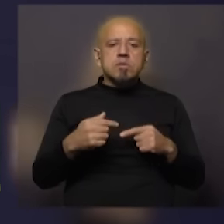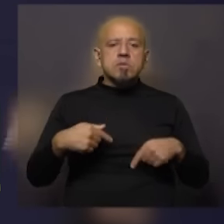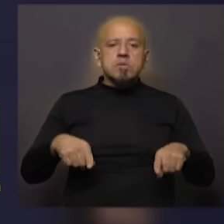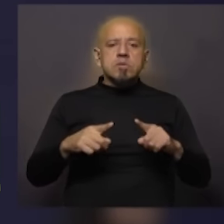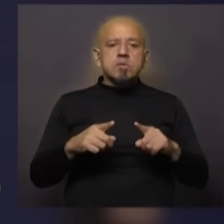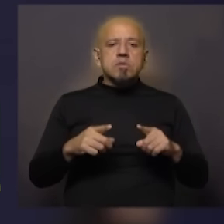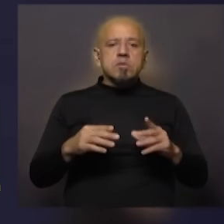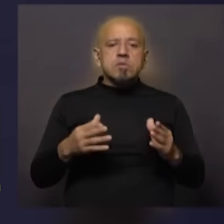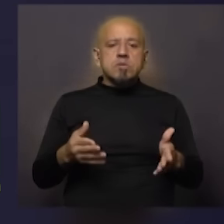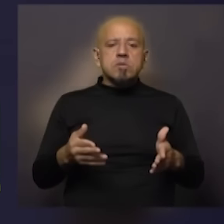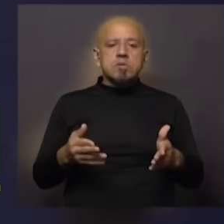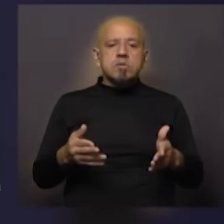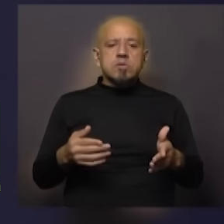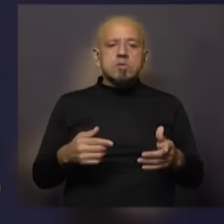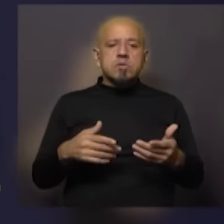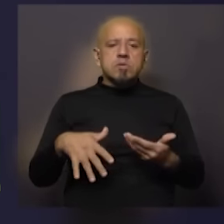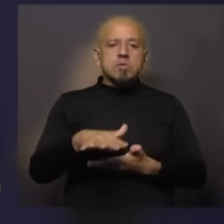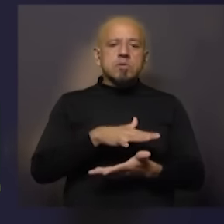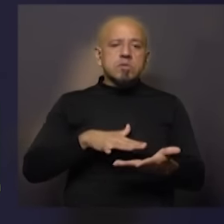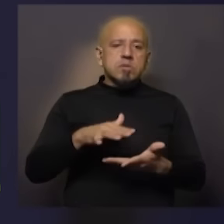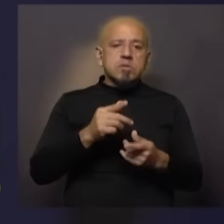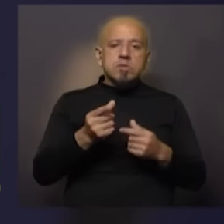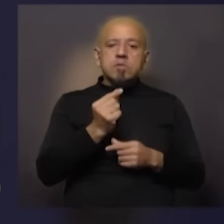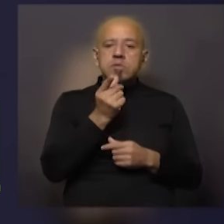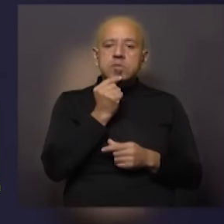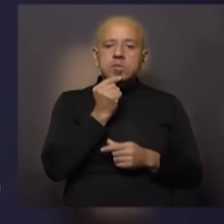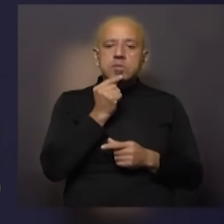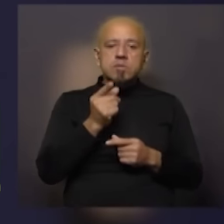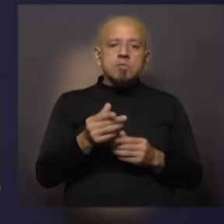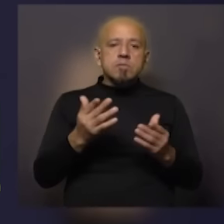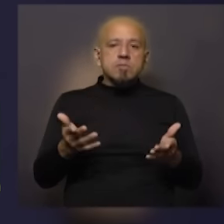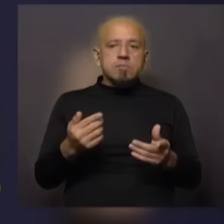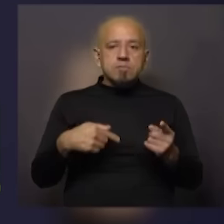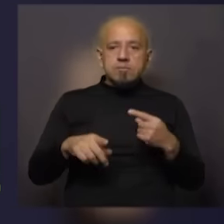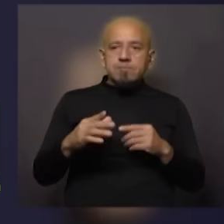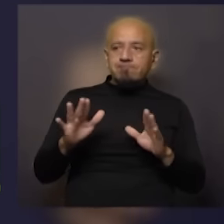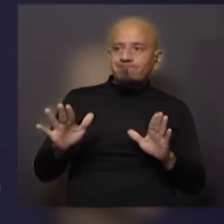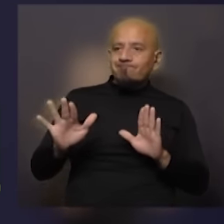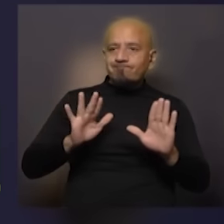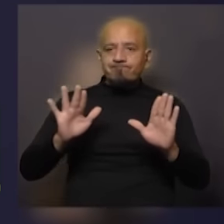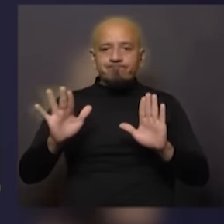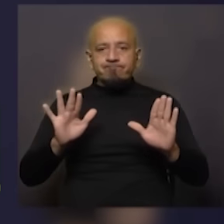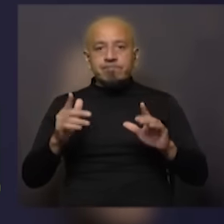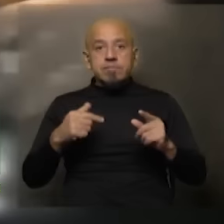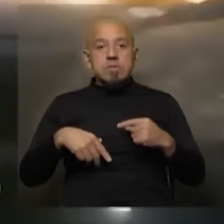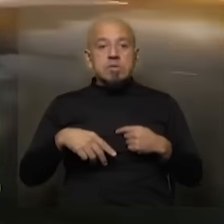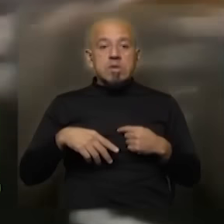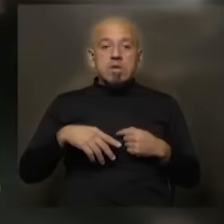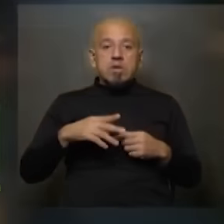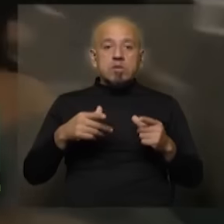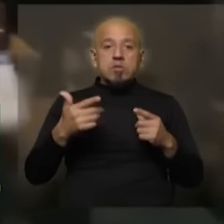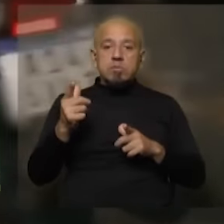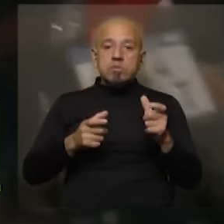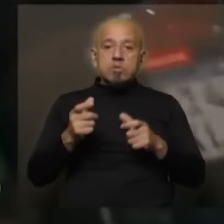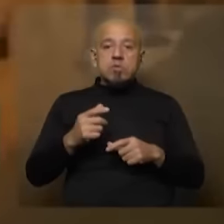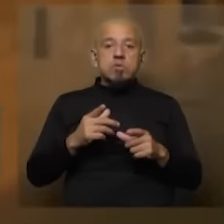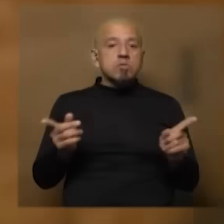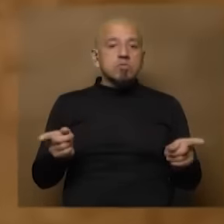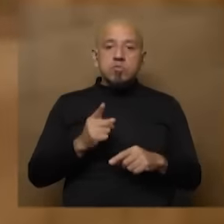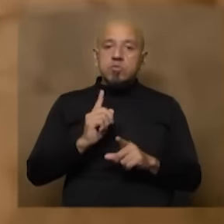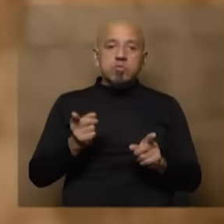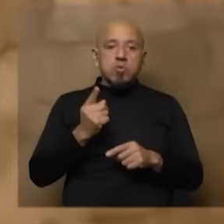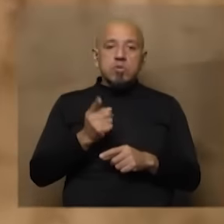prensa diaria que en determinadas situaciones en que la policía se encuentre en inferioridad numérica o con civiles en riesgo, los agentes no estarán